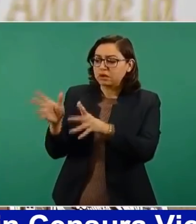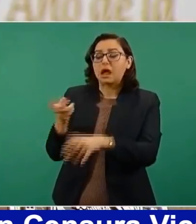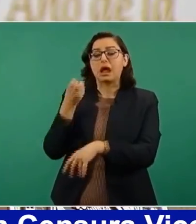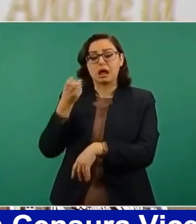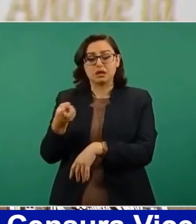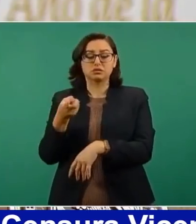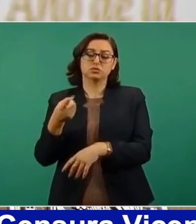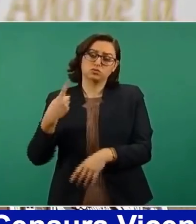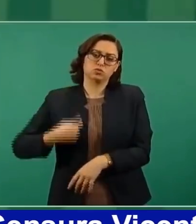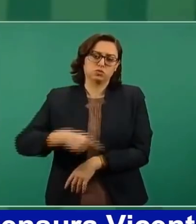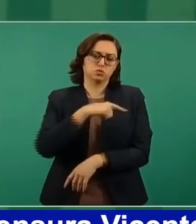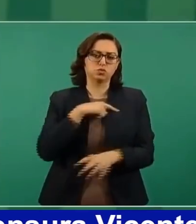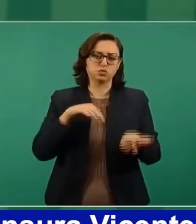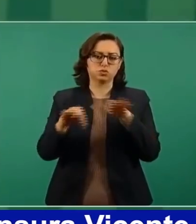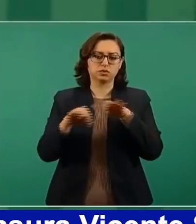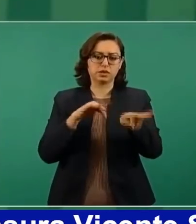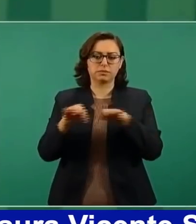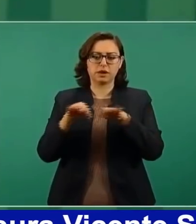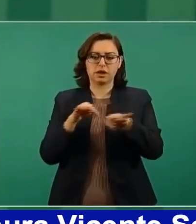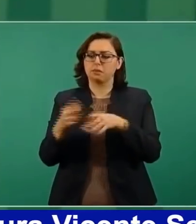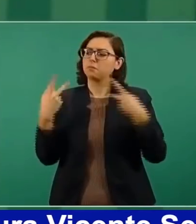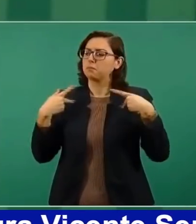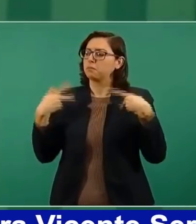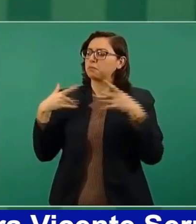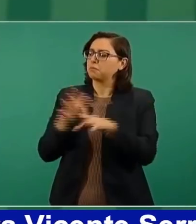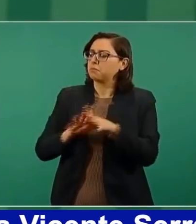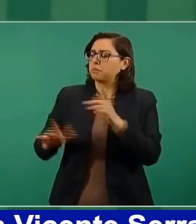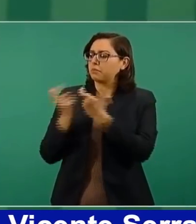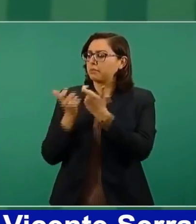y lo que tiene que ver con la economía popular,